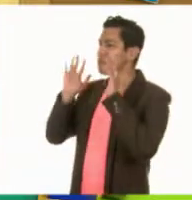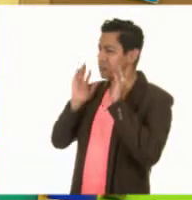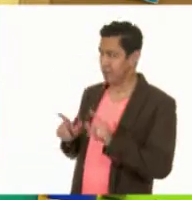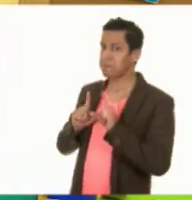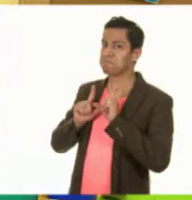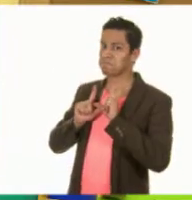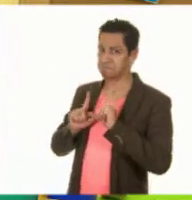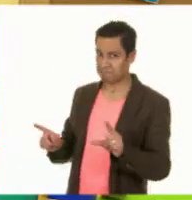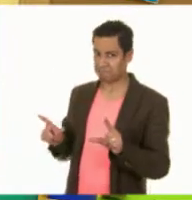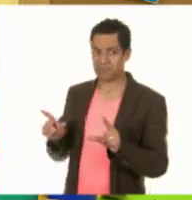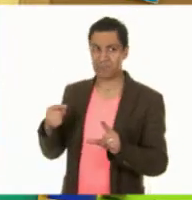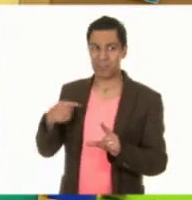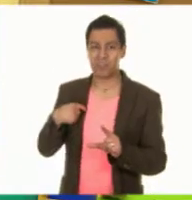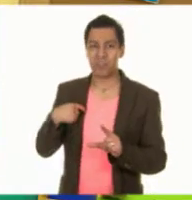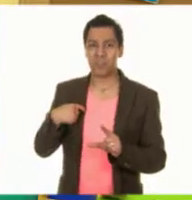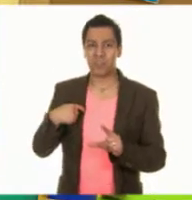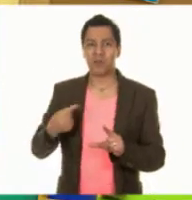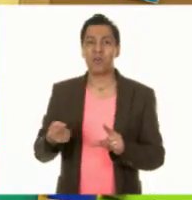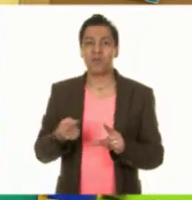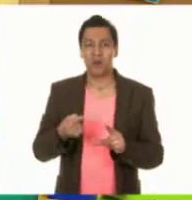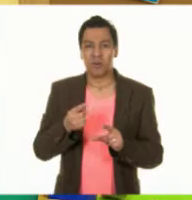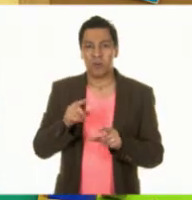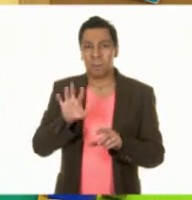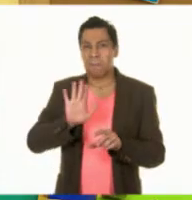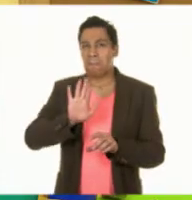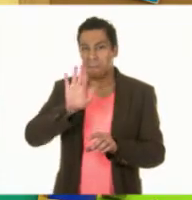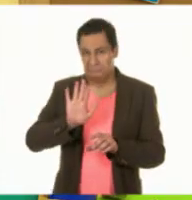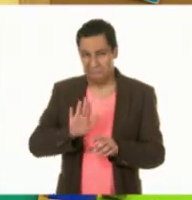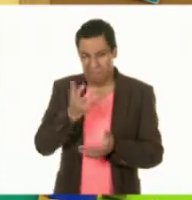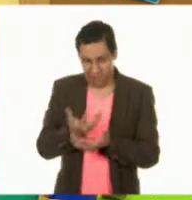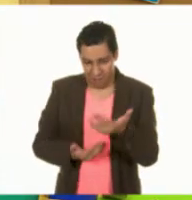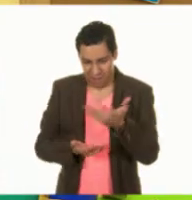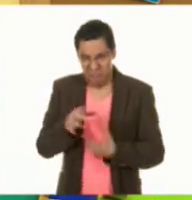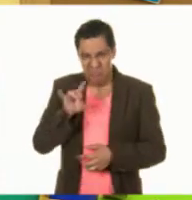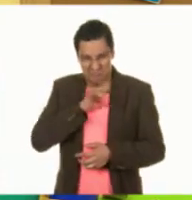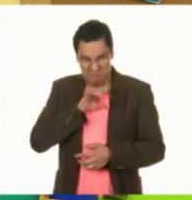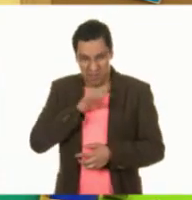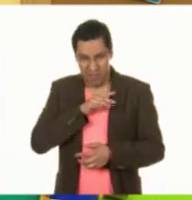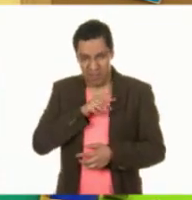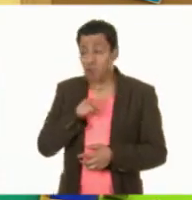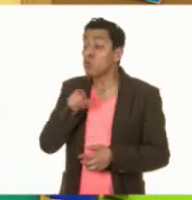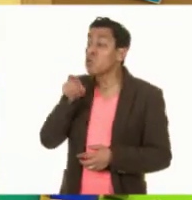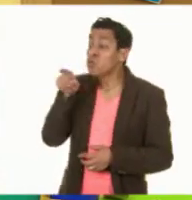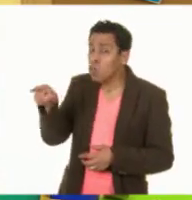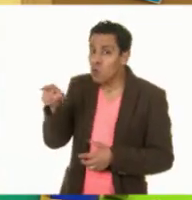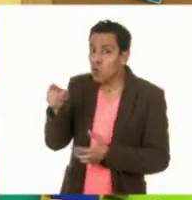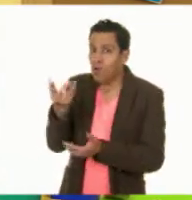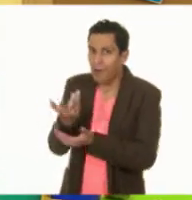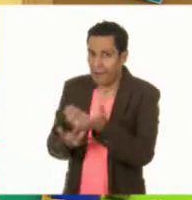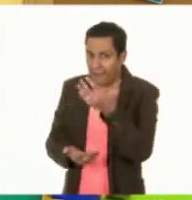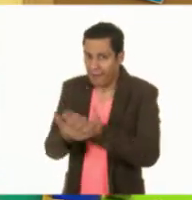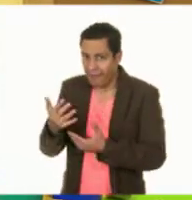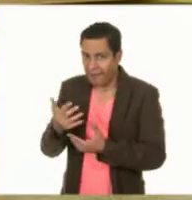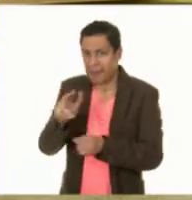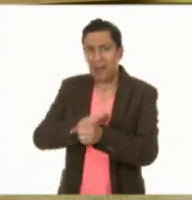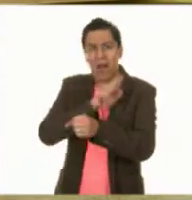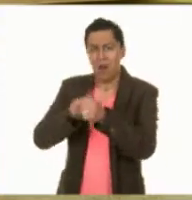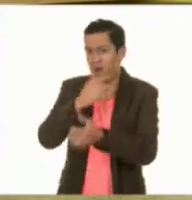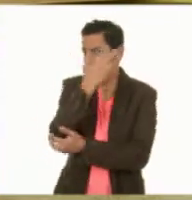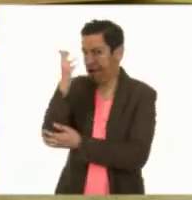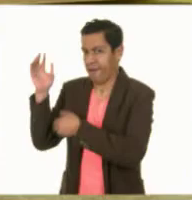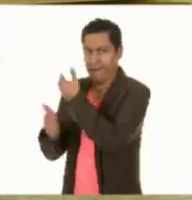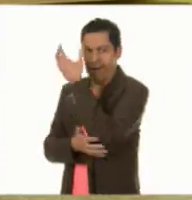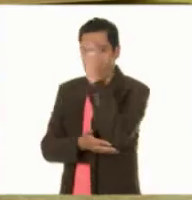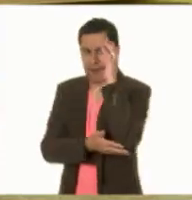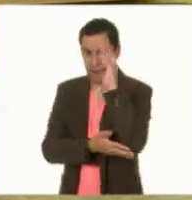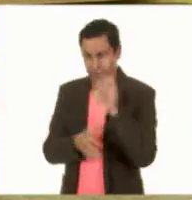Haré una con estética de terror. ¿Y qué te parece si tú haces una con estética de naturaleza? Muy bien,